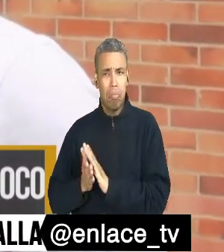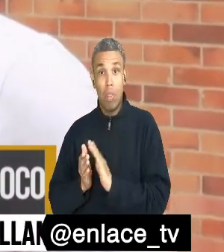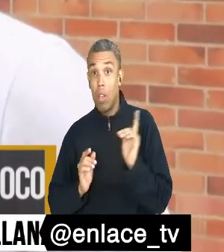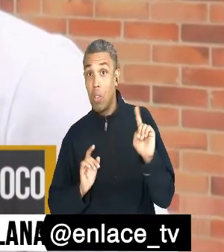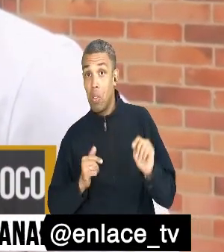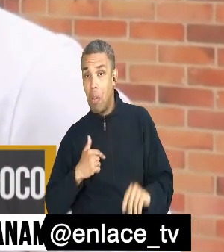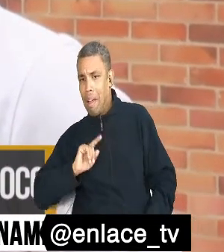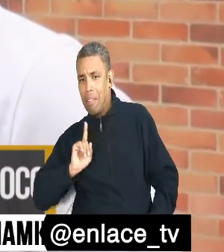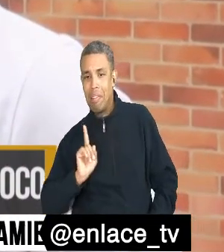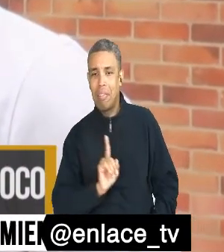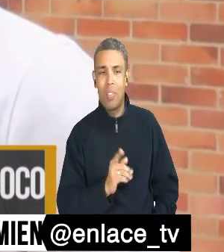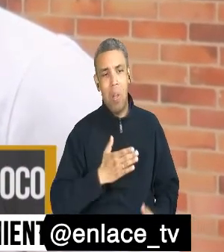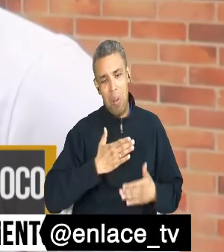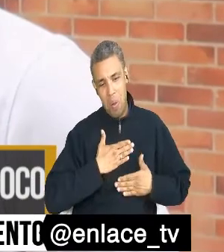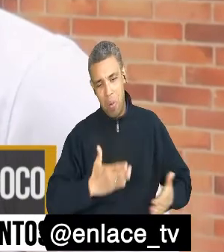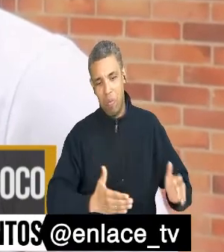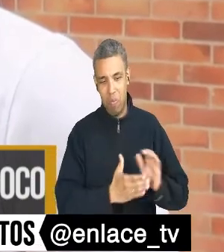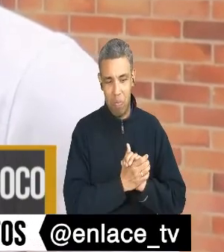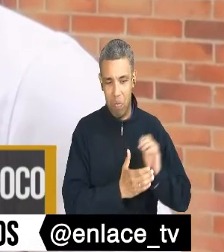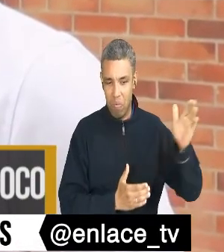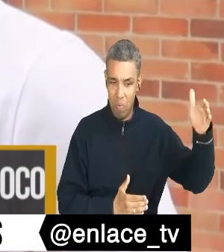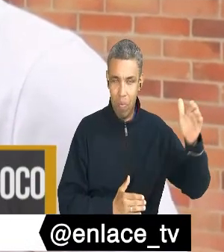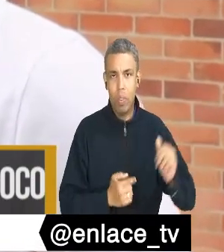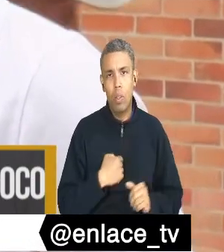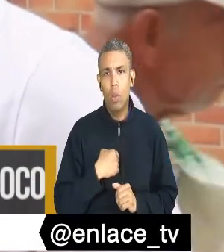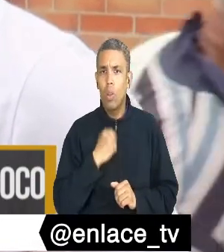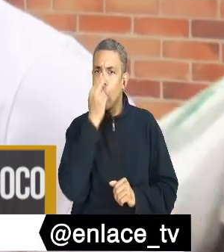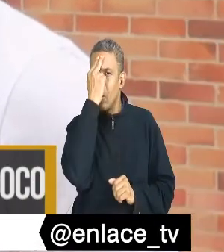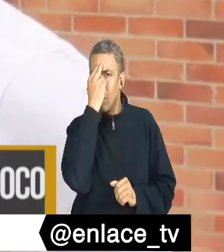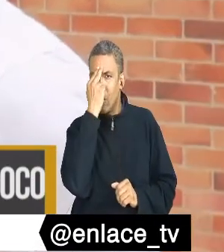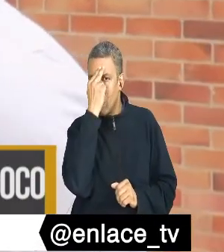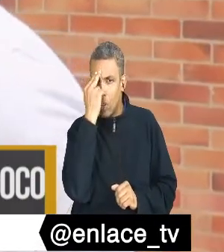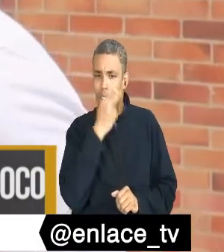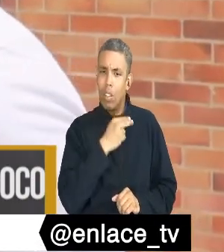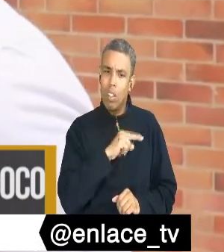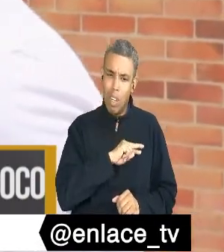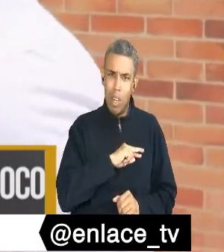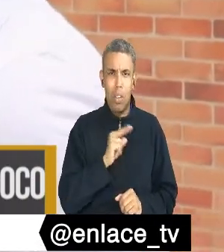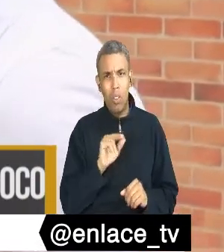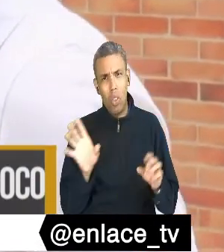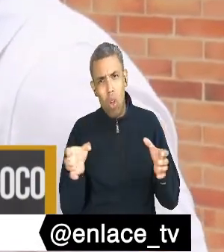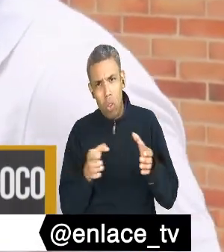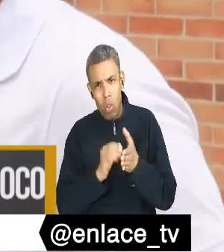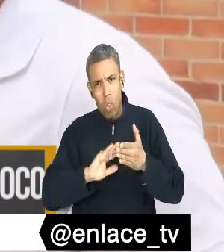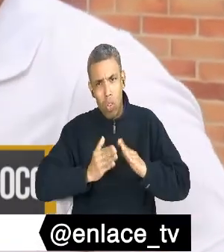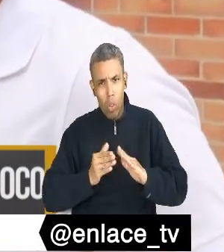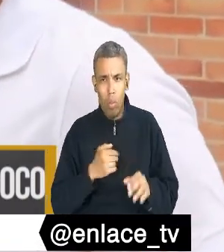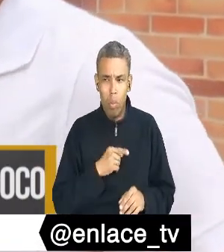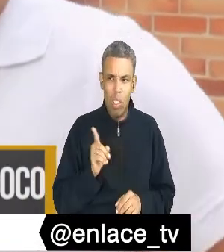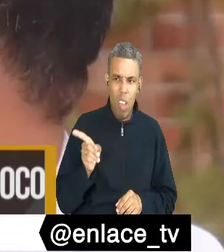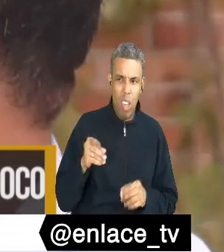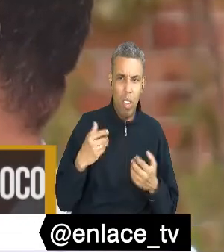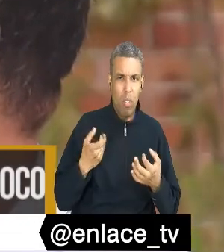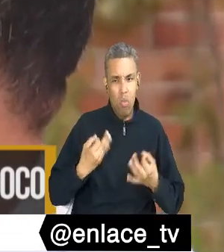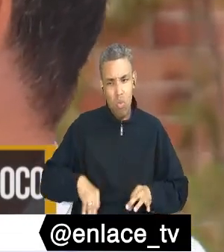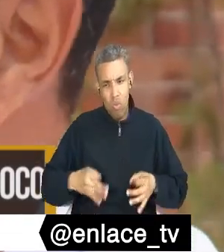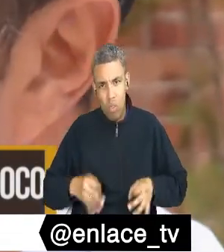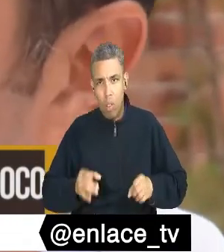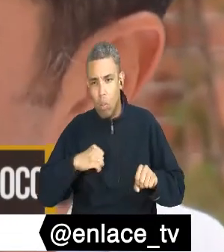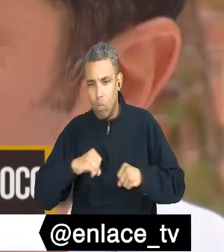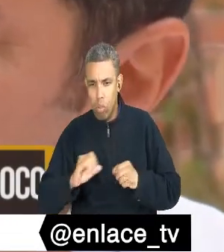a felicitarlo con esta gran noticia. Para los católicos de Barranca Bermeja, el compromiso, la sencillez, la humildad y el trabajo por los más